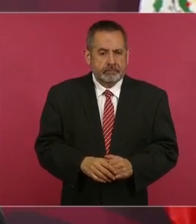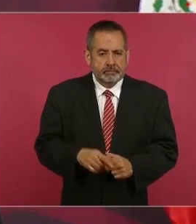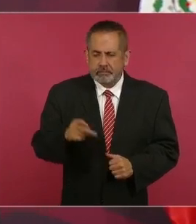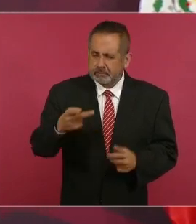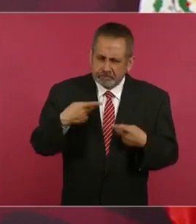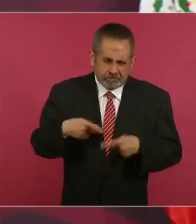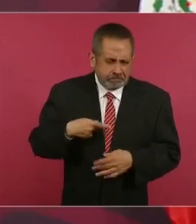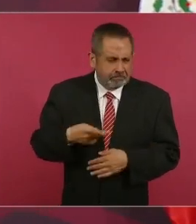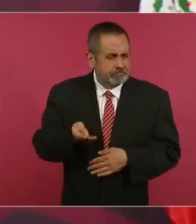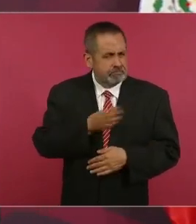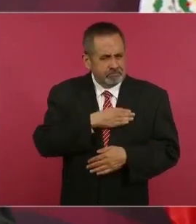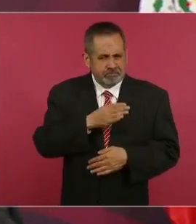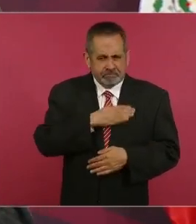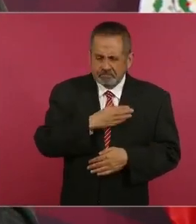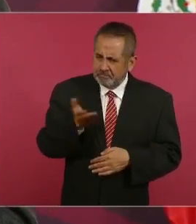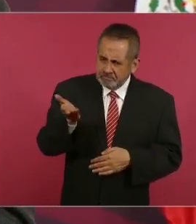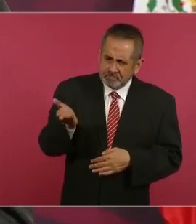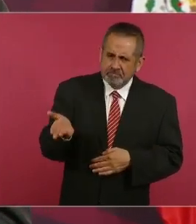bueno,